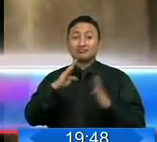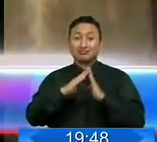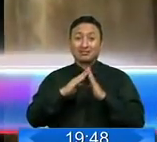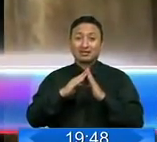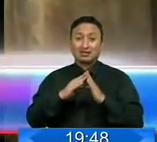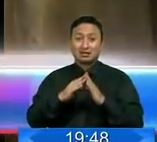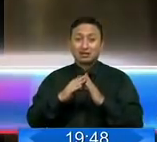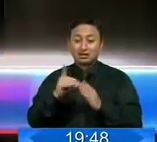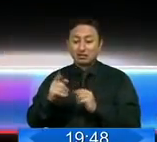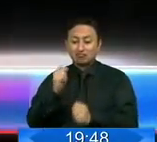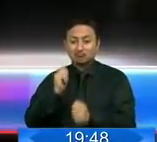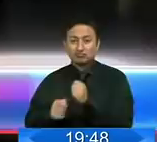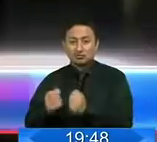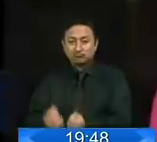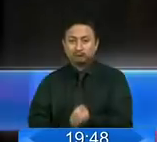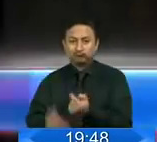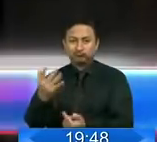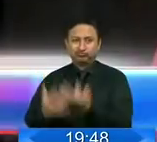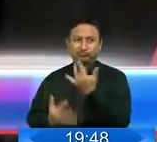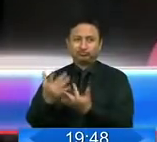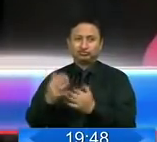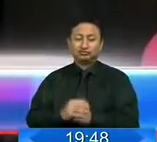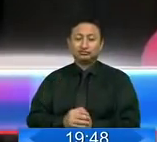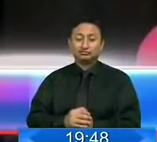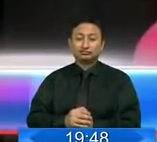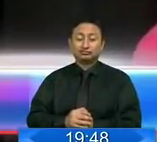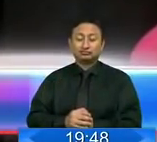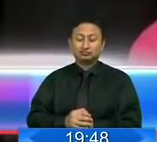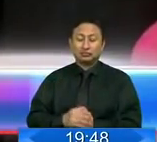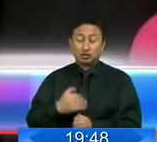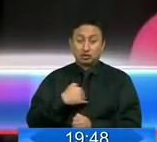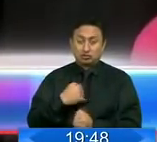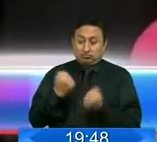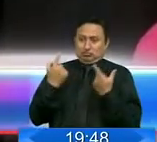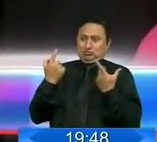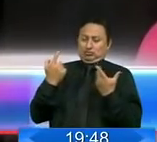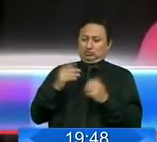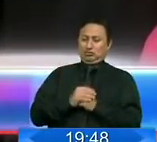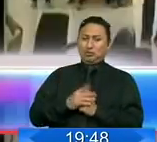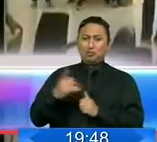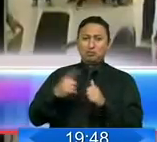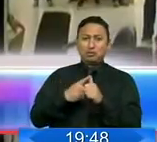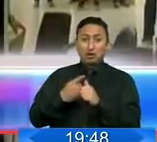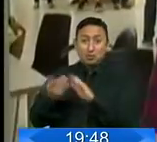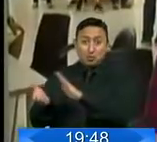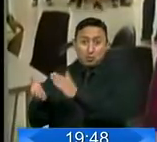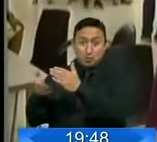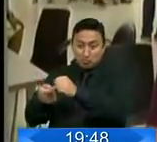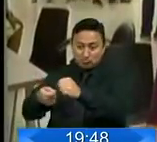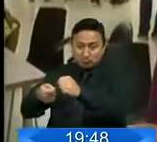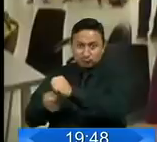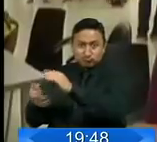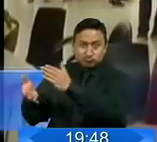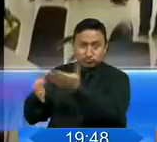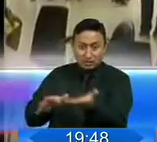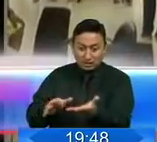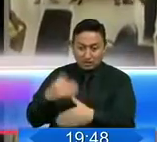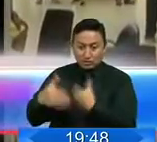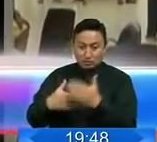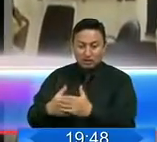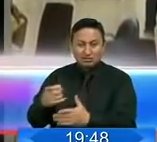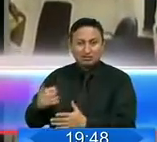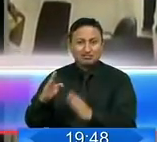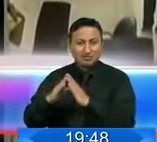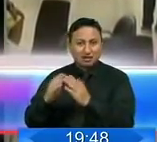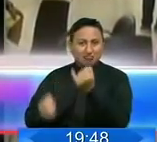Yo me siento sorprendida, que en el mismo instante la mate y después pegarle fuego. Procedió a incendiar la vivienda en la